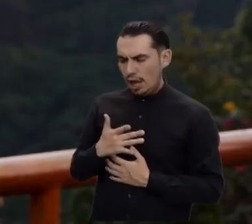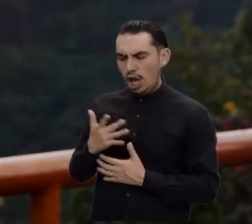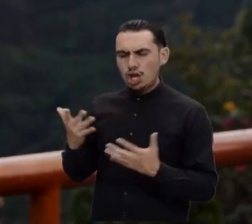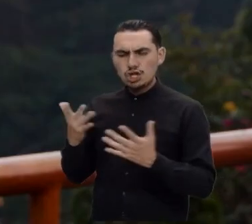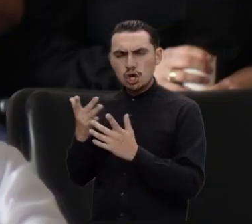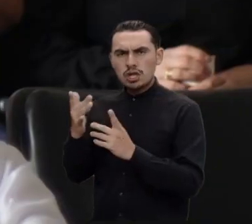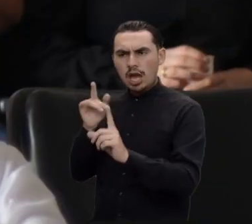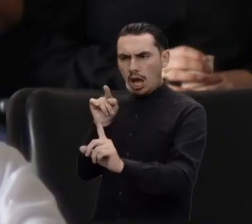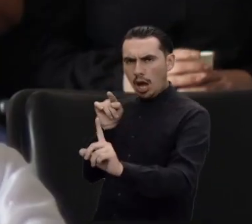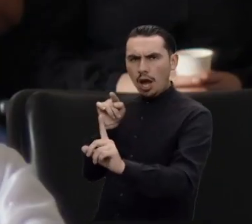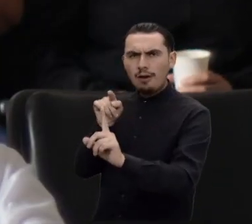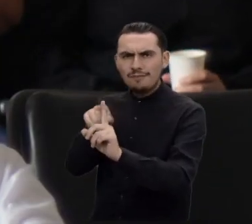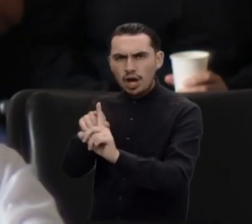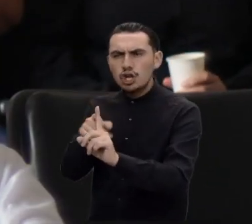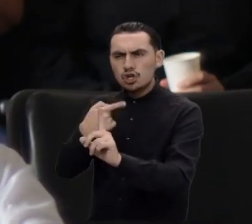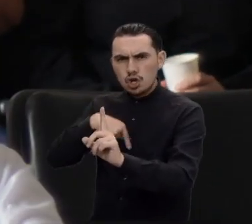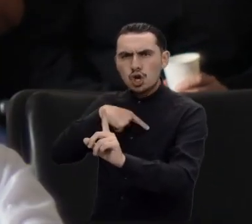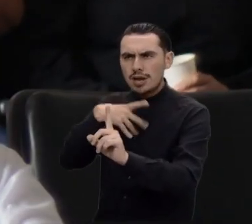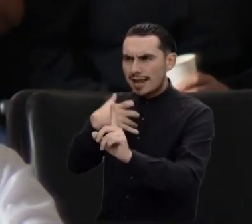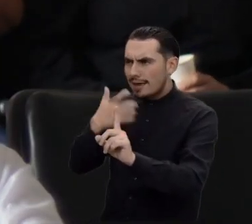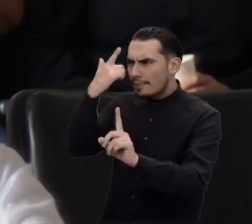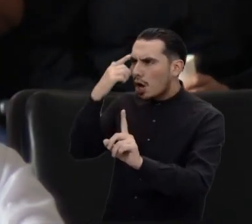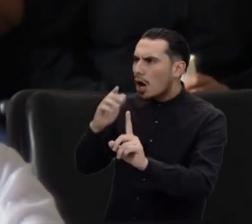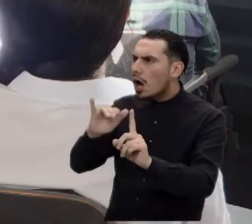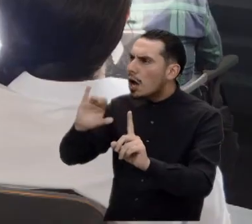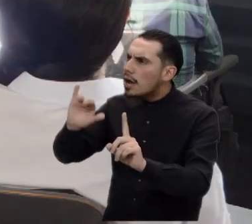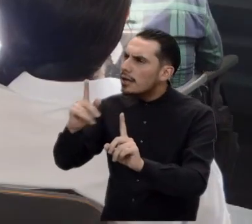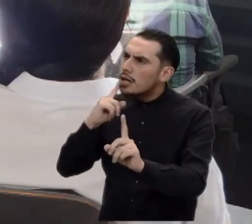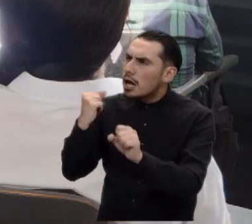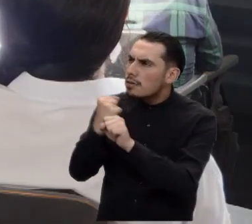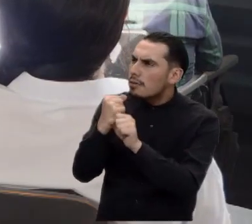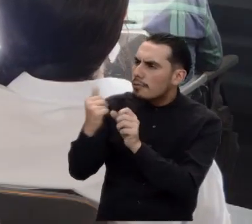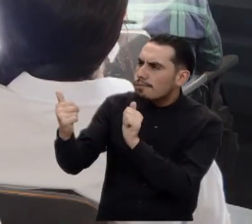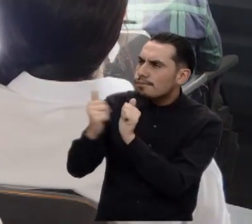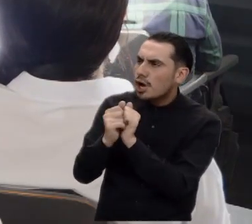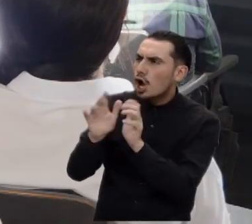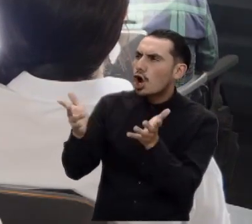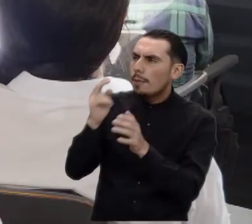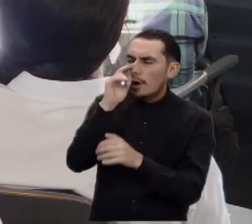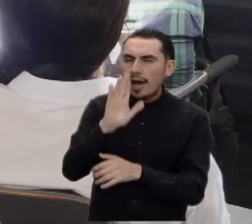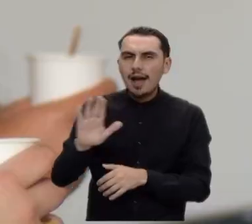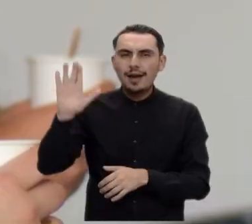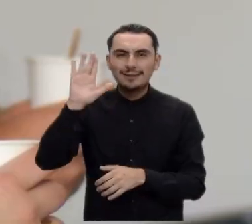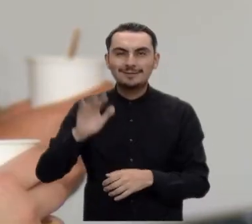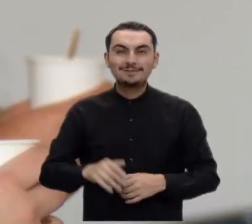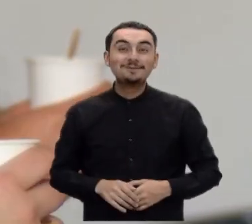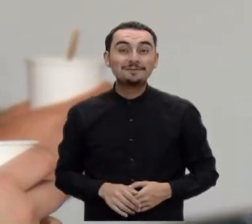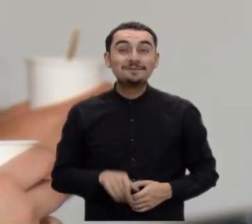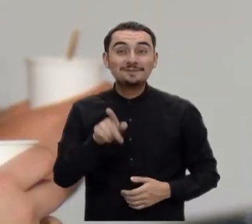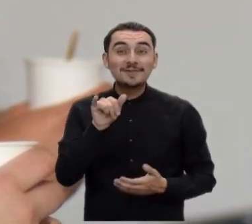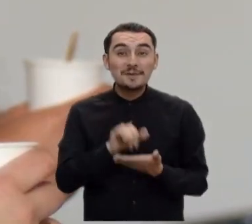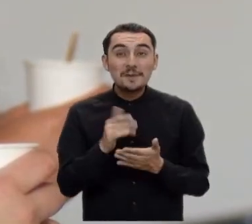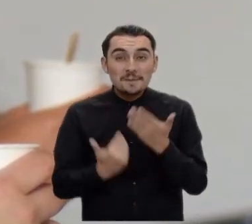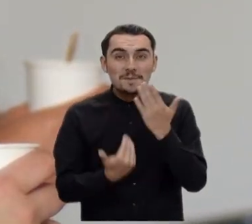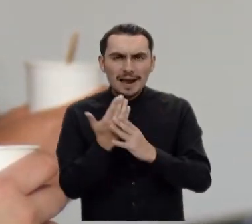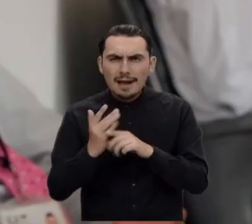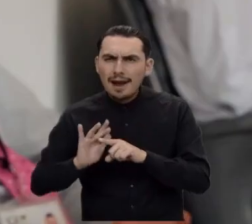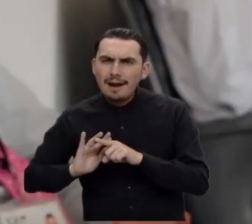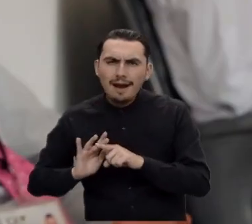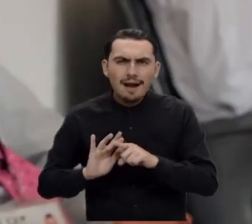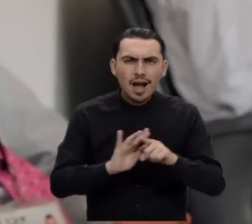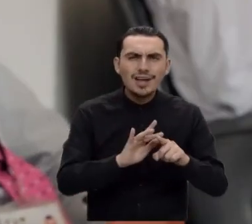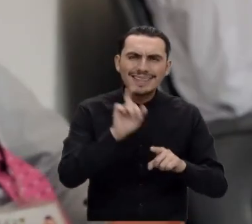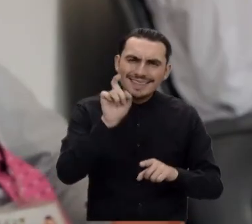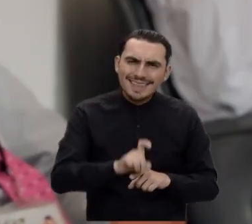dónde quieren ver todo el trabajo que se ofrece y que se acompaña desde el nivel nacional. Es acá donde se ejecutan y es acá donde tenemos